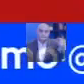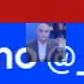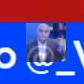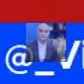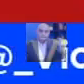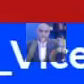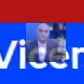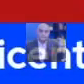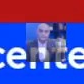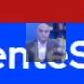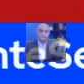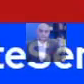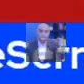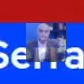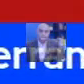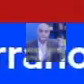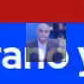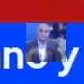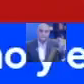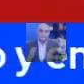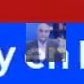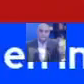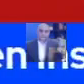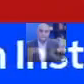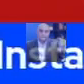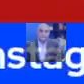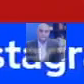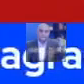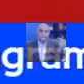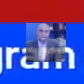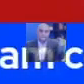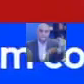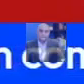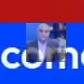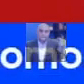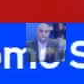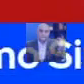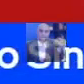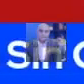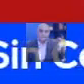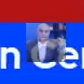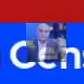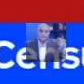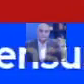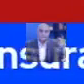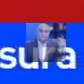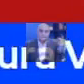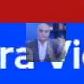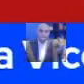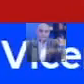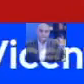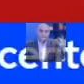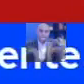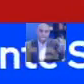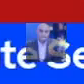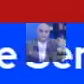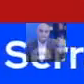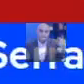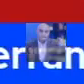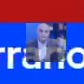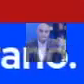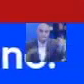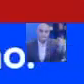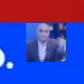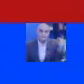Estamos en las mismas condiciones. condiciones. Nos está atacando el alemán, Sí, ándale, ándale. Oye,